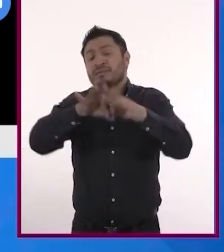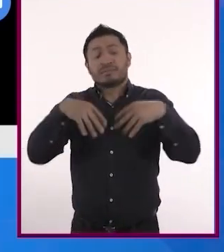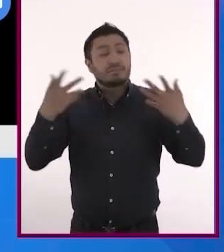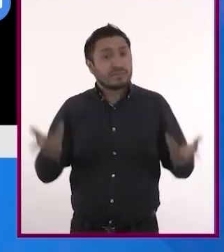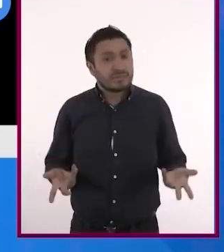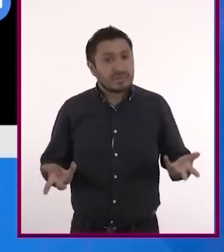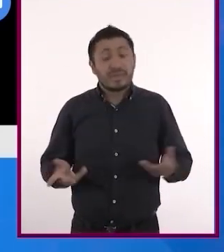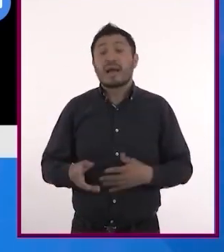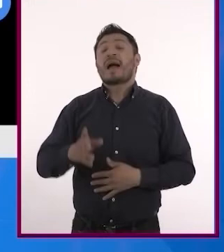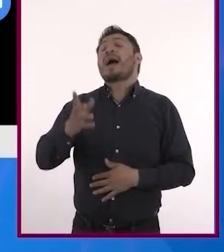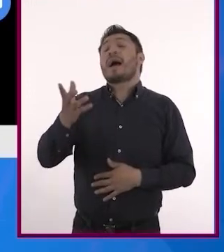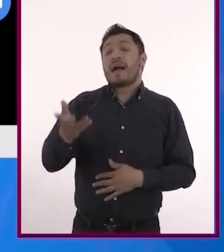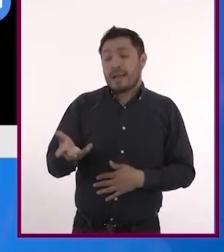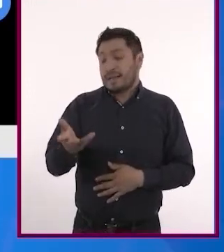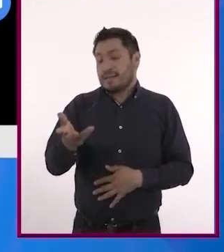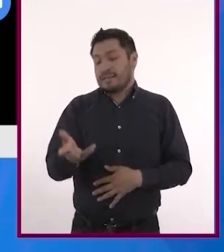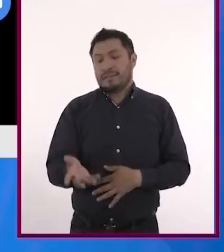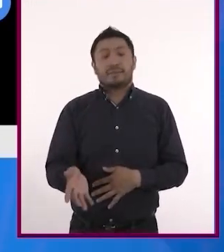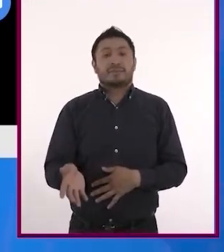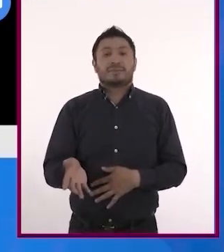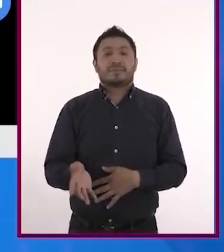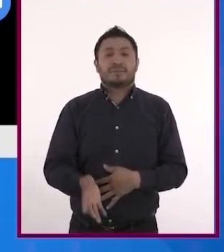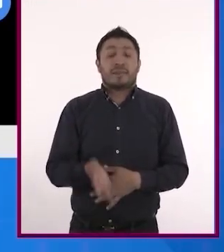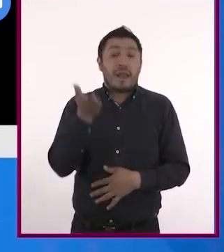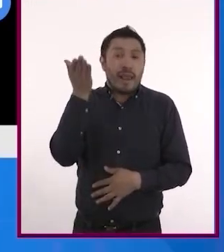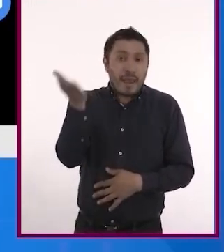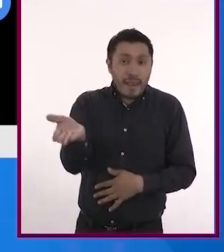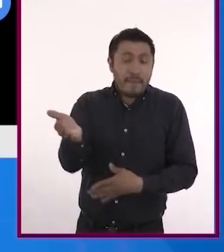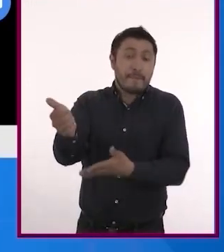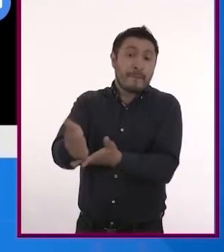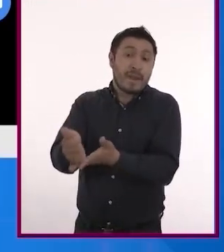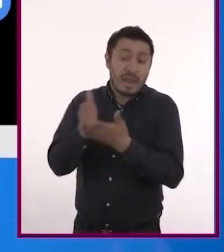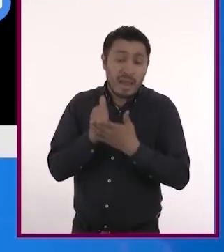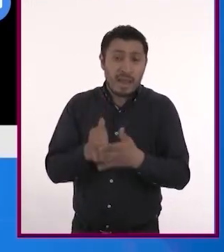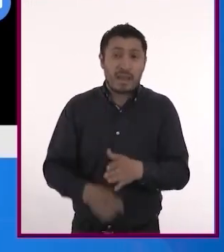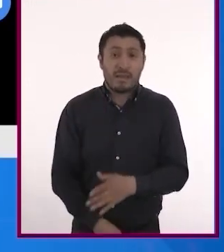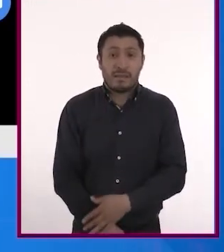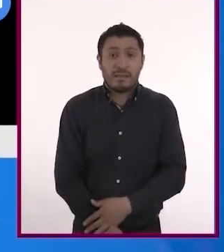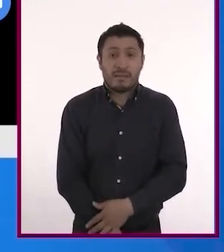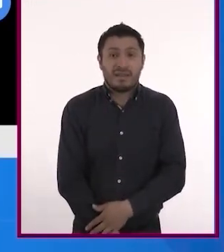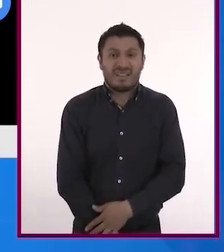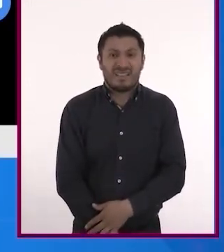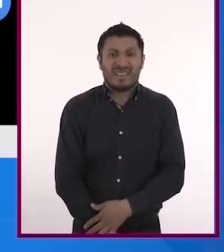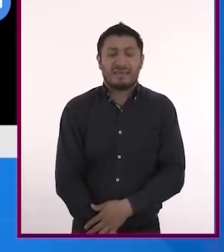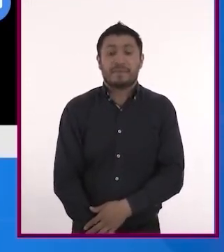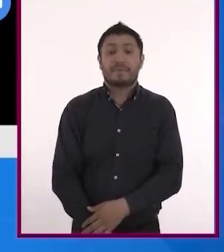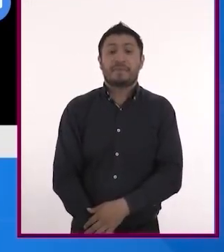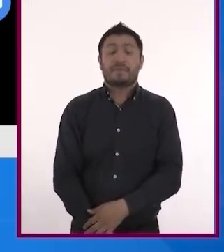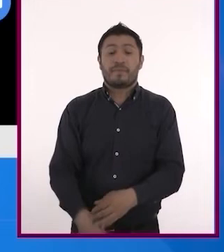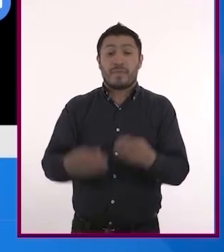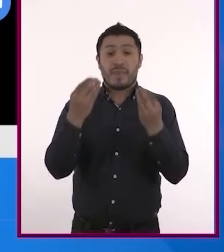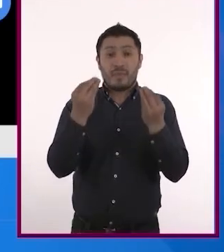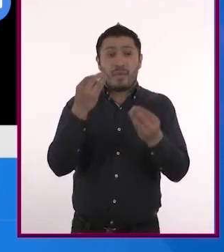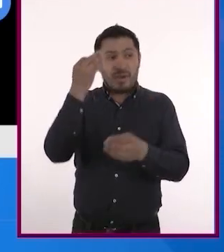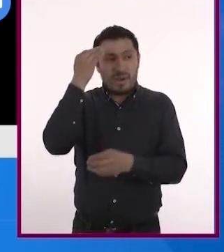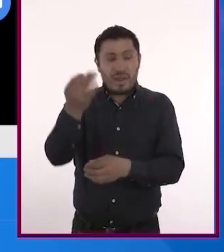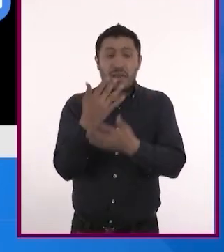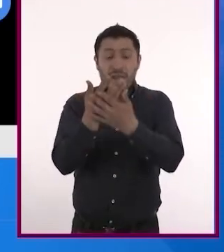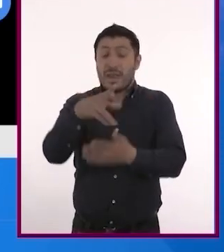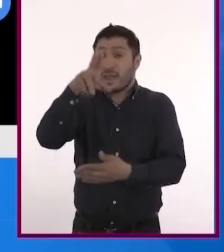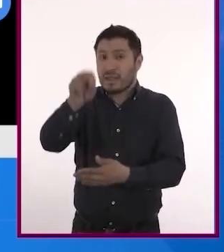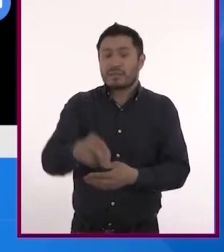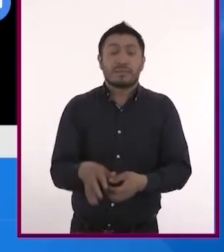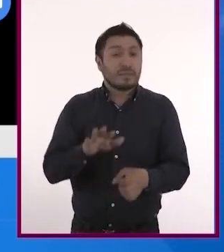es recurrir a la solicitud de ayuda sin esperar mucho tiempo. Lo que se ha visto